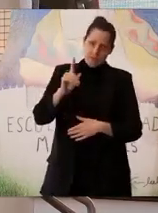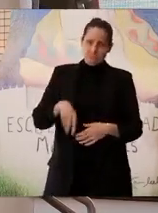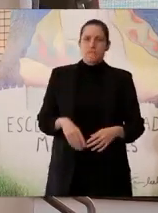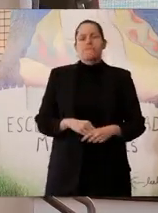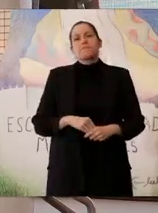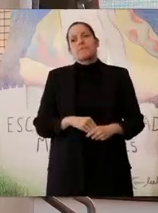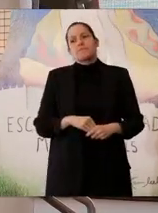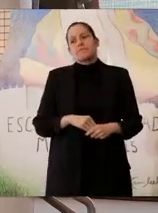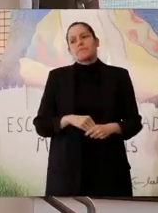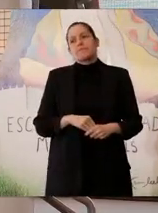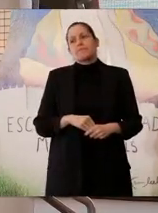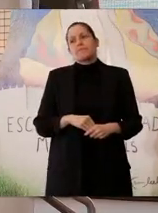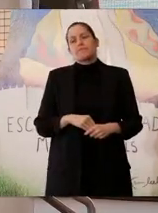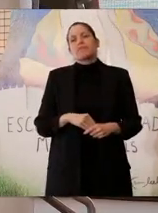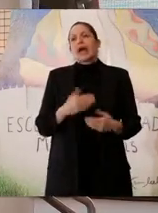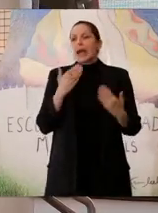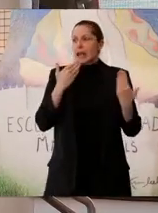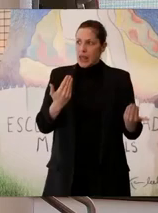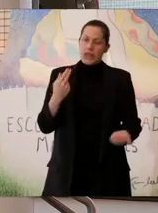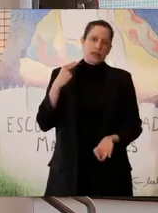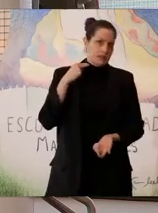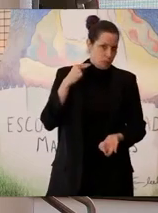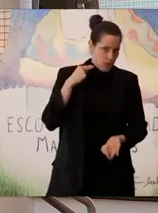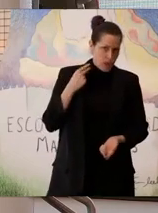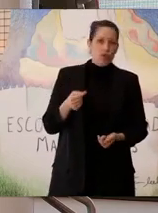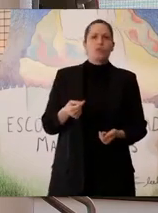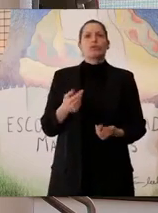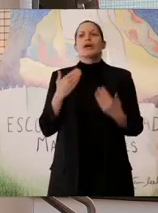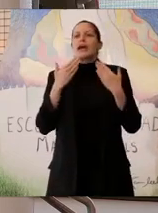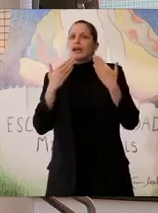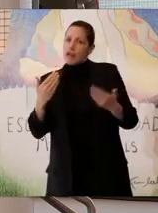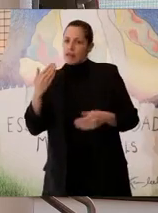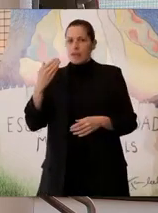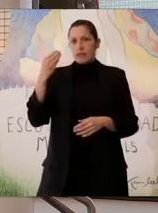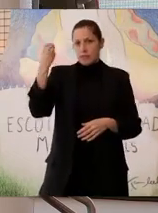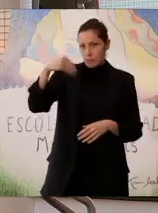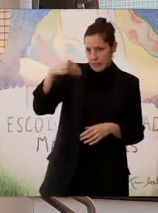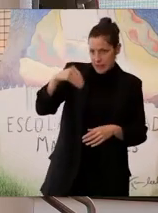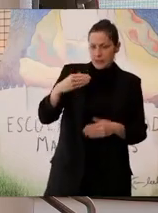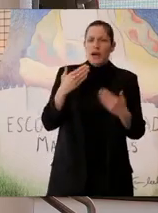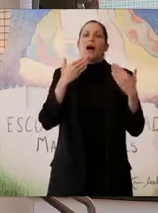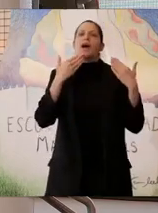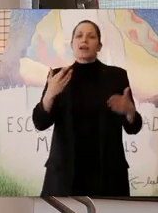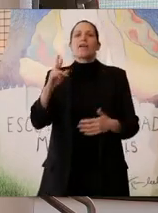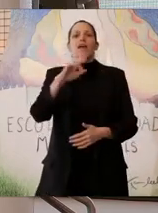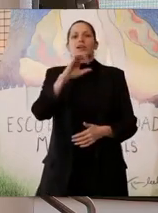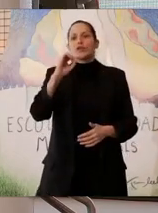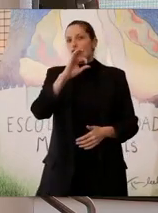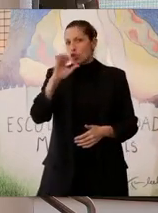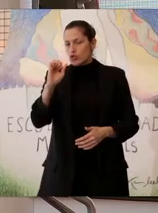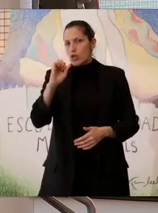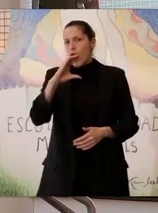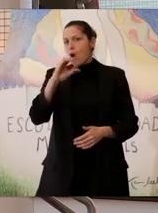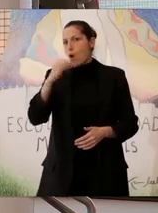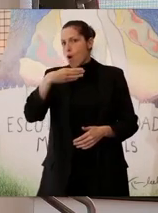supuesto, a la Diputación y a la Presidenta, por supuesto, a Rosa Cobo, a la que tengo un gran cariño